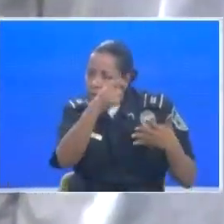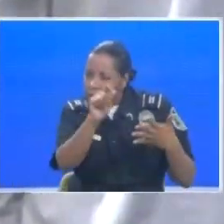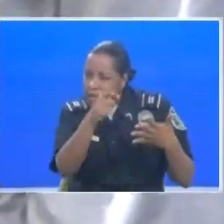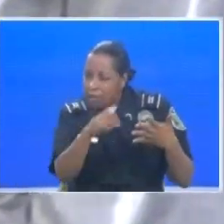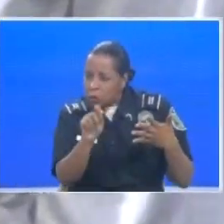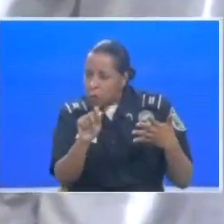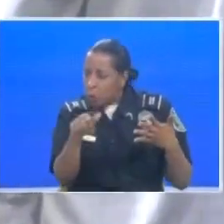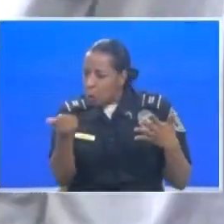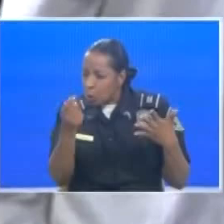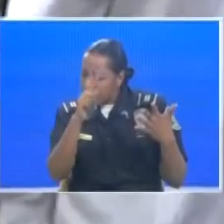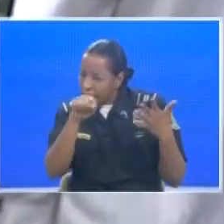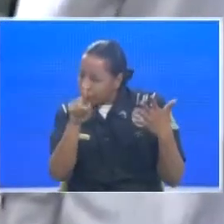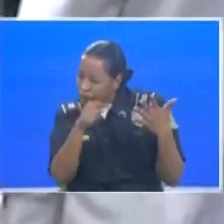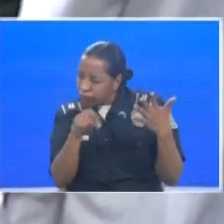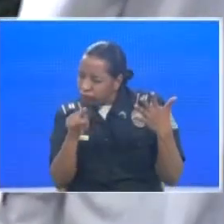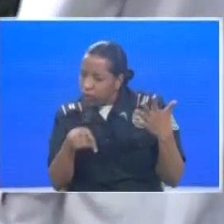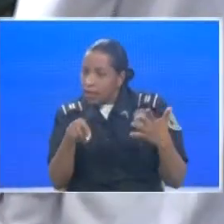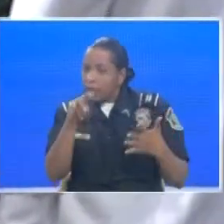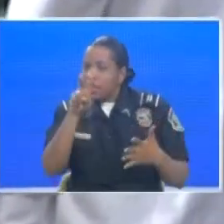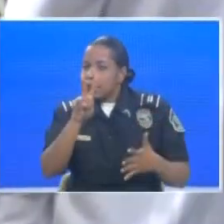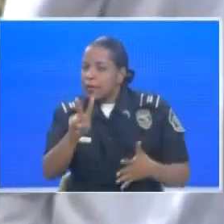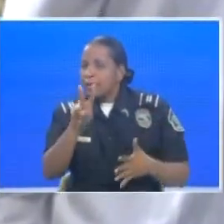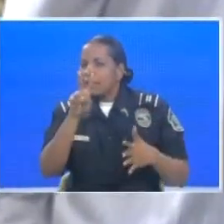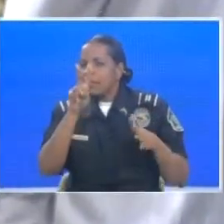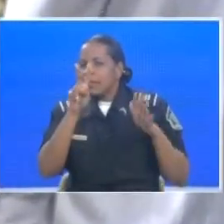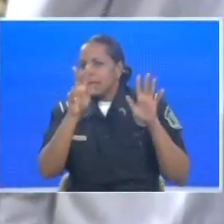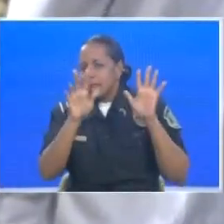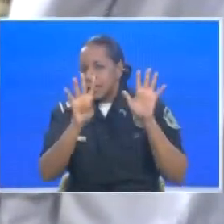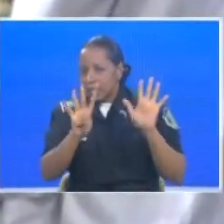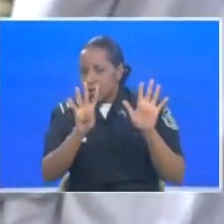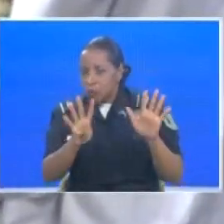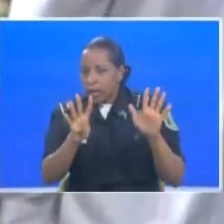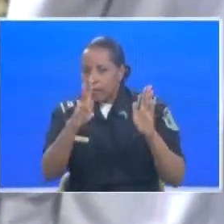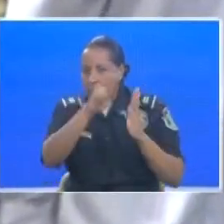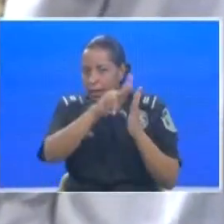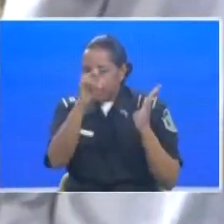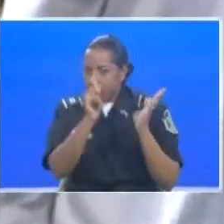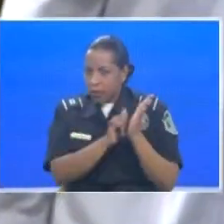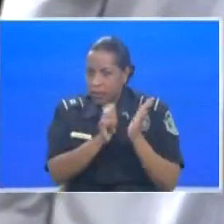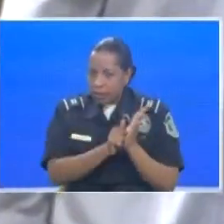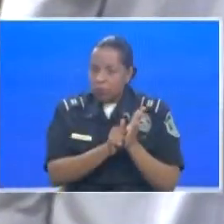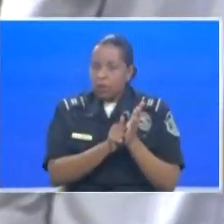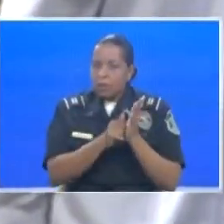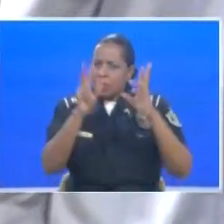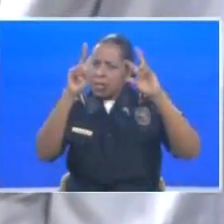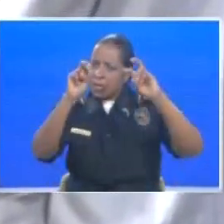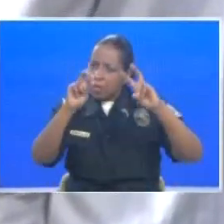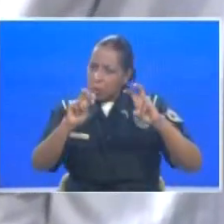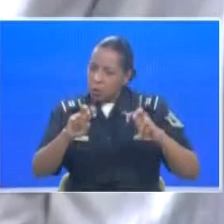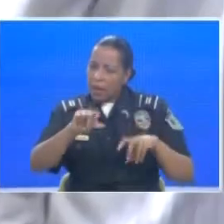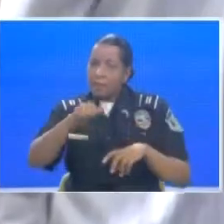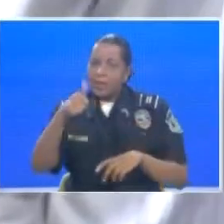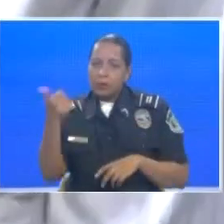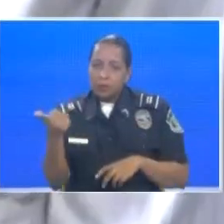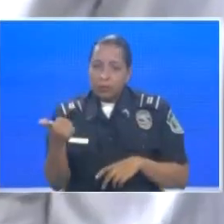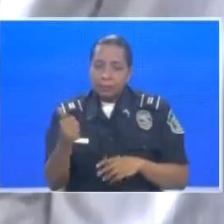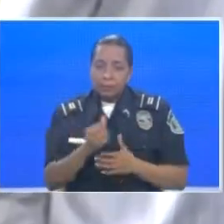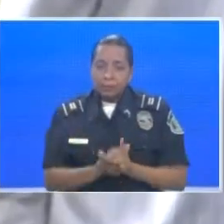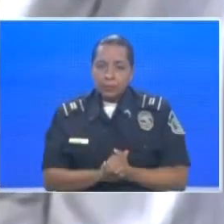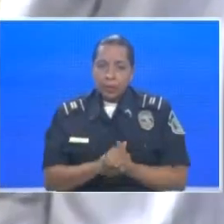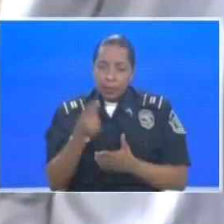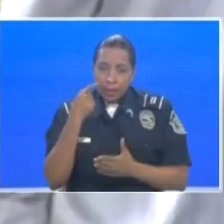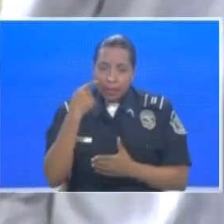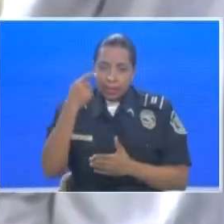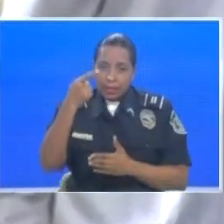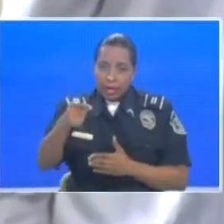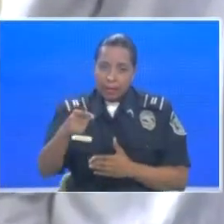no. Y 29 proyectos y medidas en evaluación para ya cuando